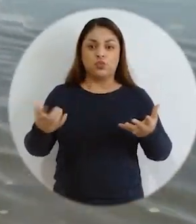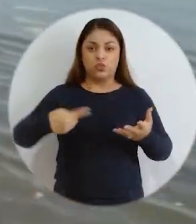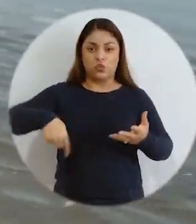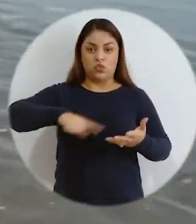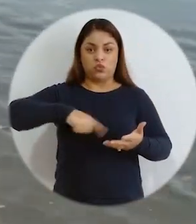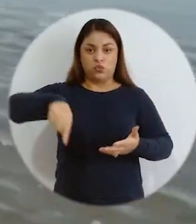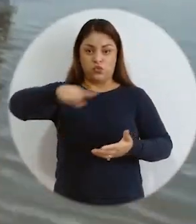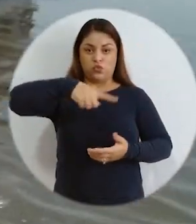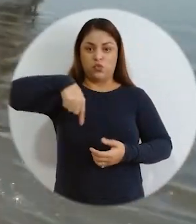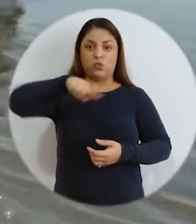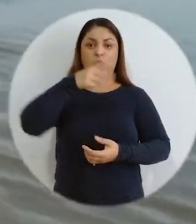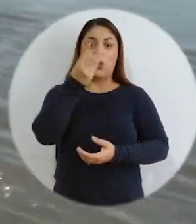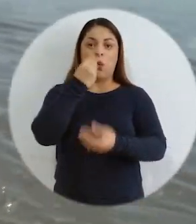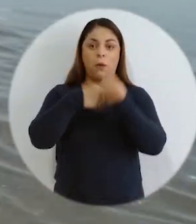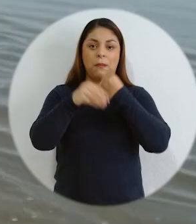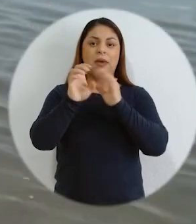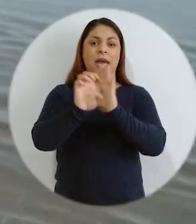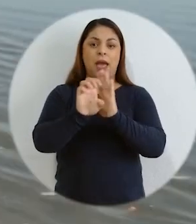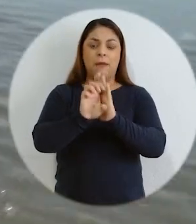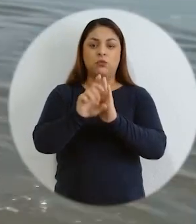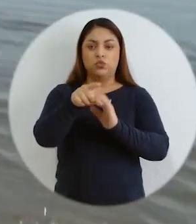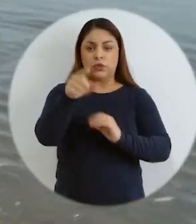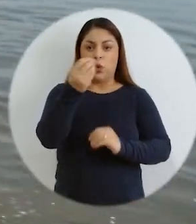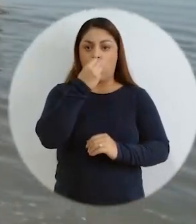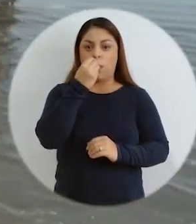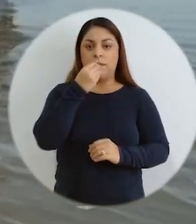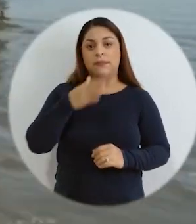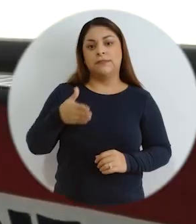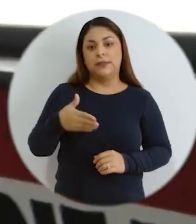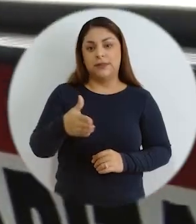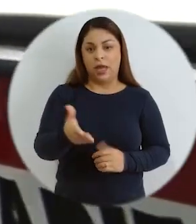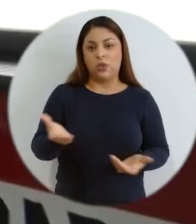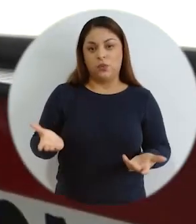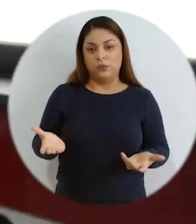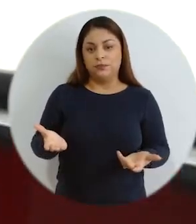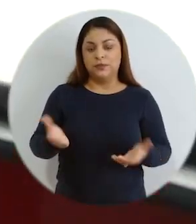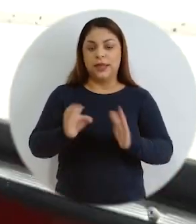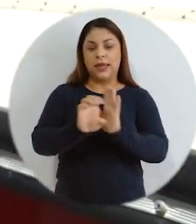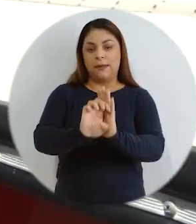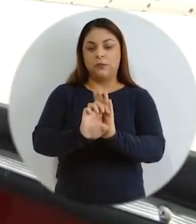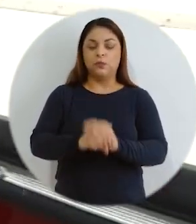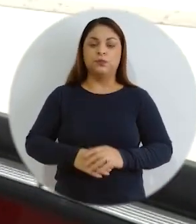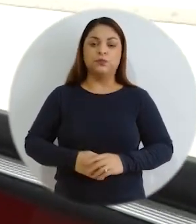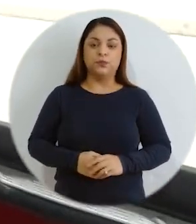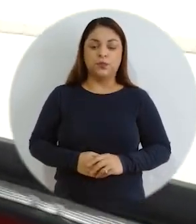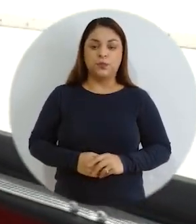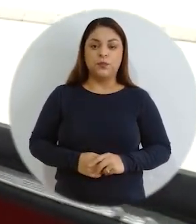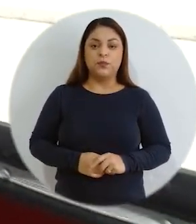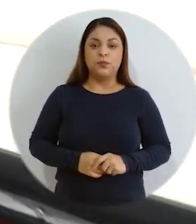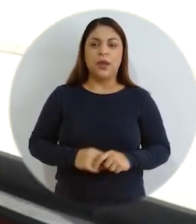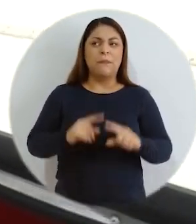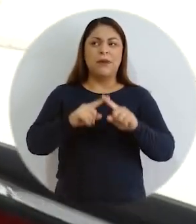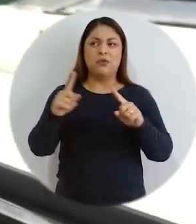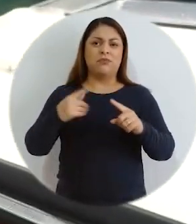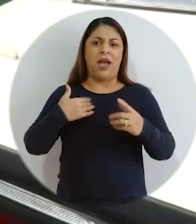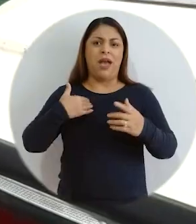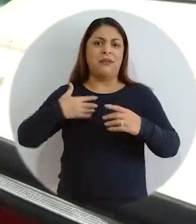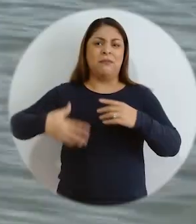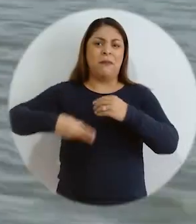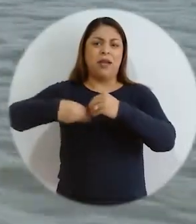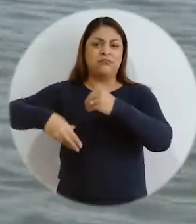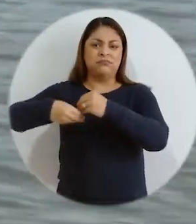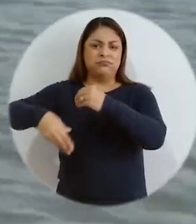los productos que nosotros consumimos, ¿verdad?, para quienes consumen, por ejemplo, pescado. Claro. Por darle un